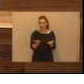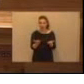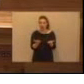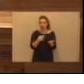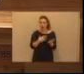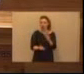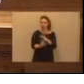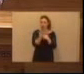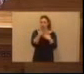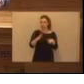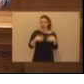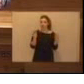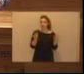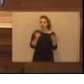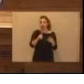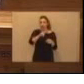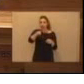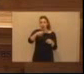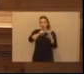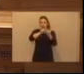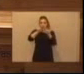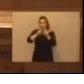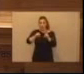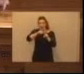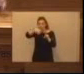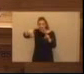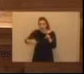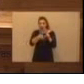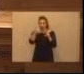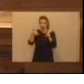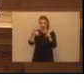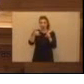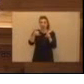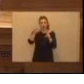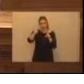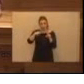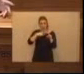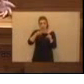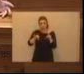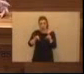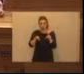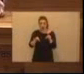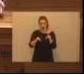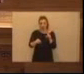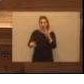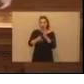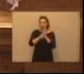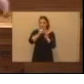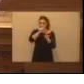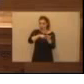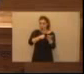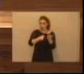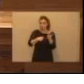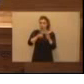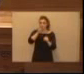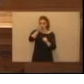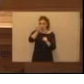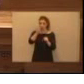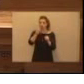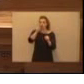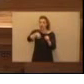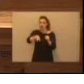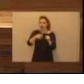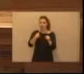Y después existen las bajas de las empresas que, mientras no sea una baja temeraria, también las contempla la ley de contratación del Estado y que, además, se informan por los técnicos